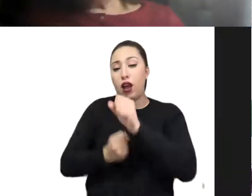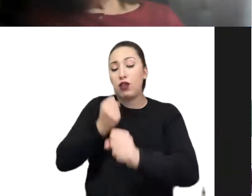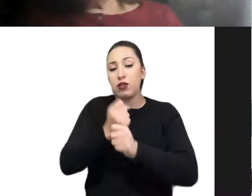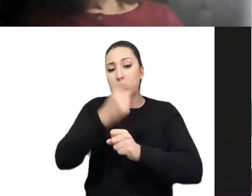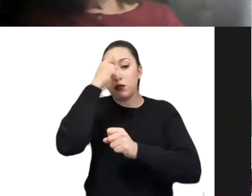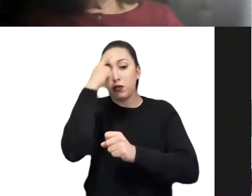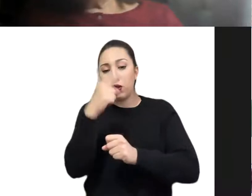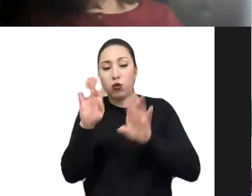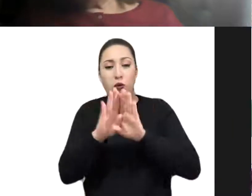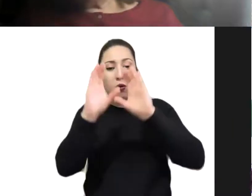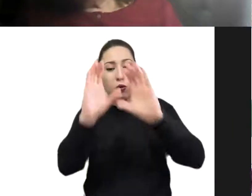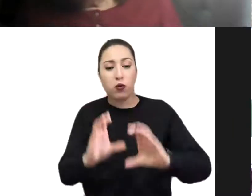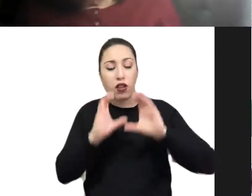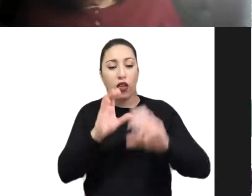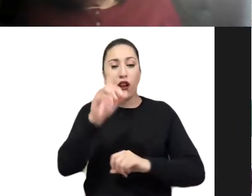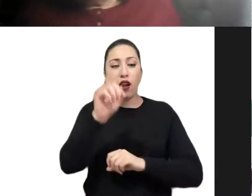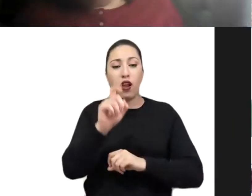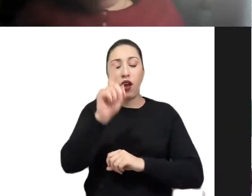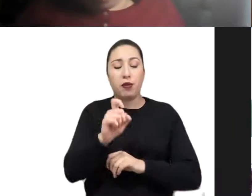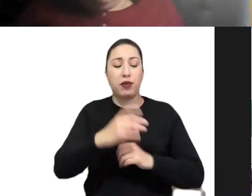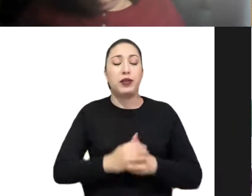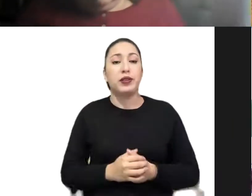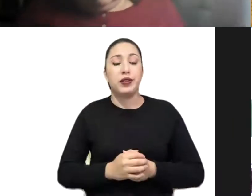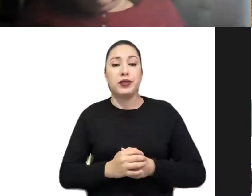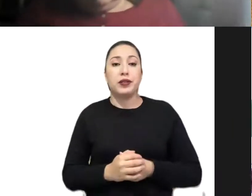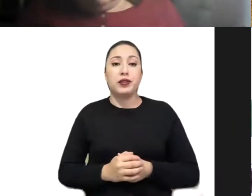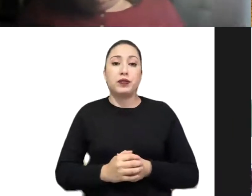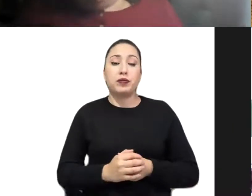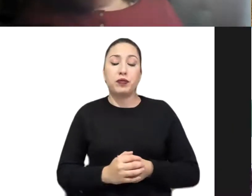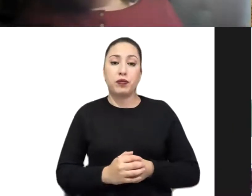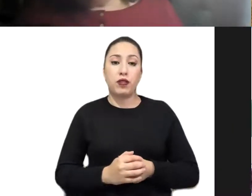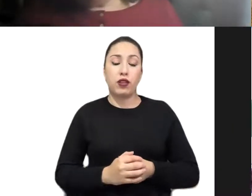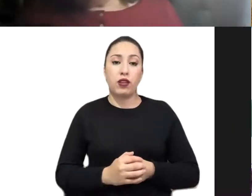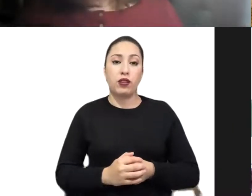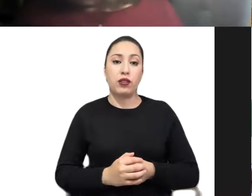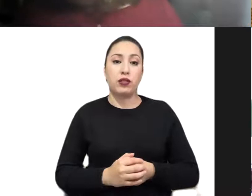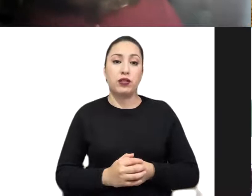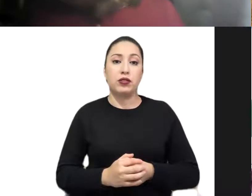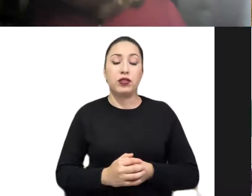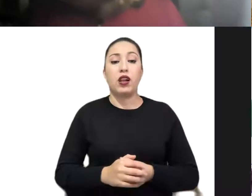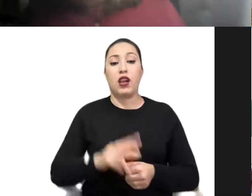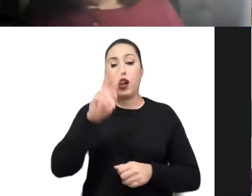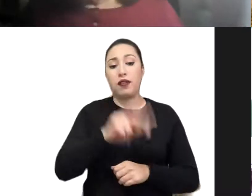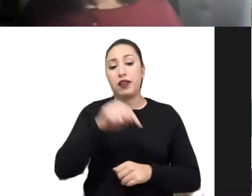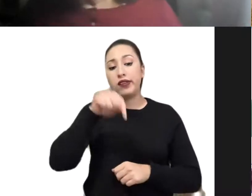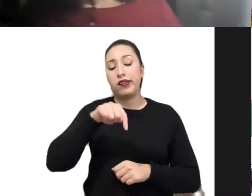la gestión del agua potable. En este caso, nosotros estamos muy